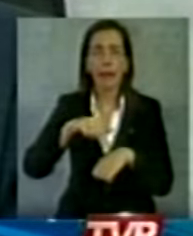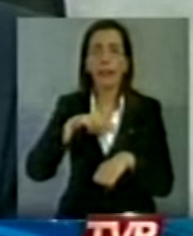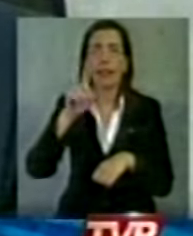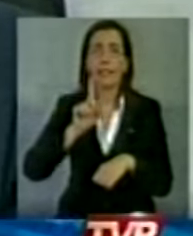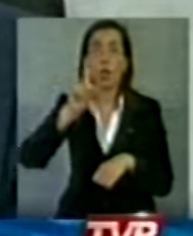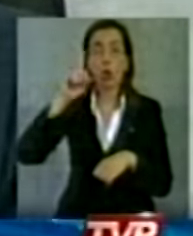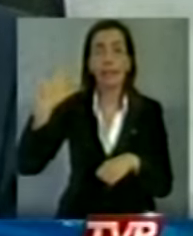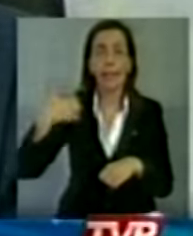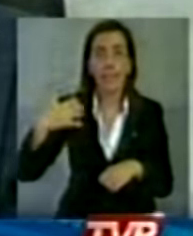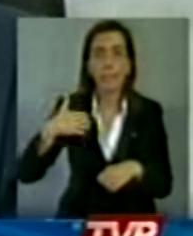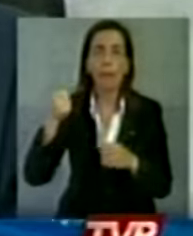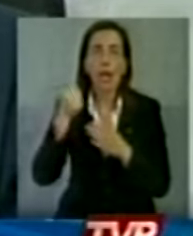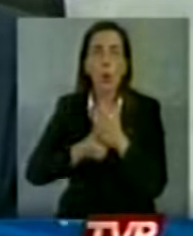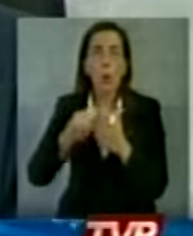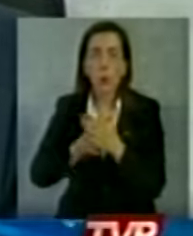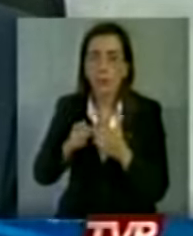el narcotráfico.